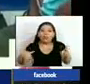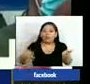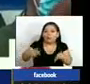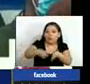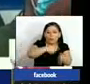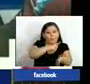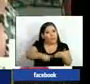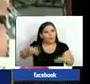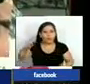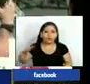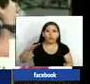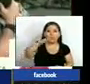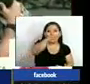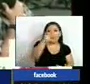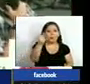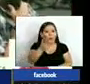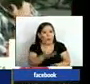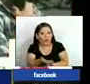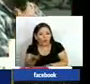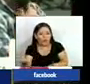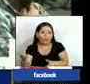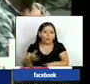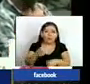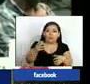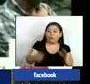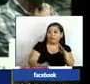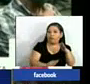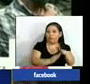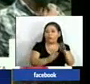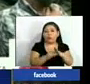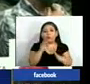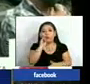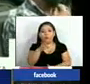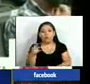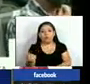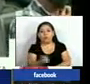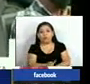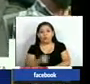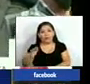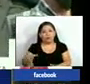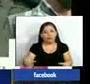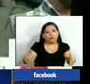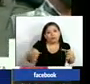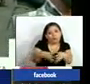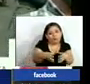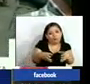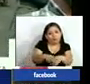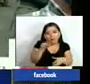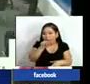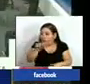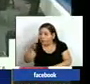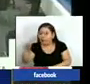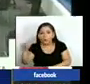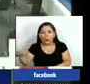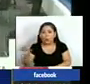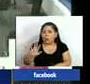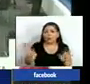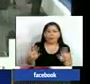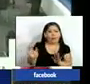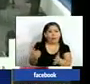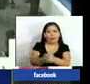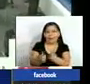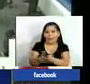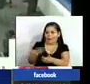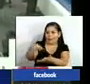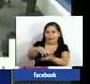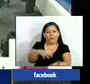de viajes y congelaciones de bienes. Funcionarios de la Unión Europea dijeron en una declaración que las sanciones apuntan a individuos y no afectan a la